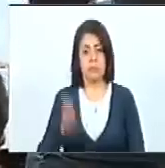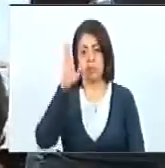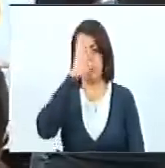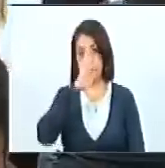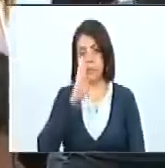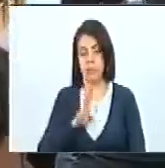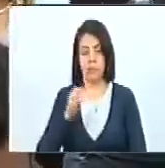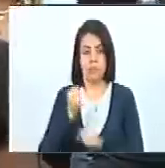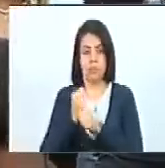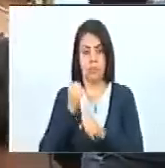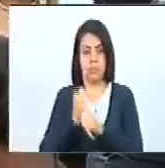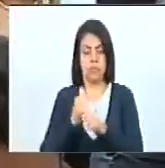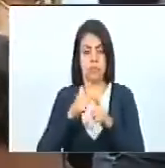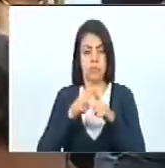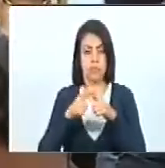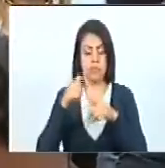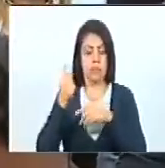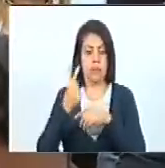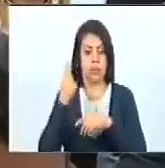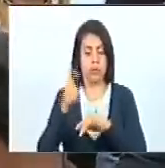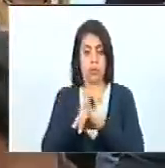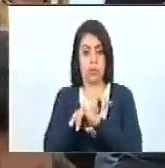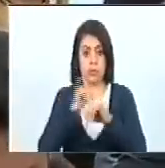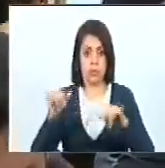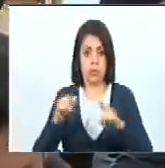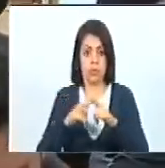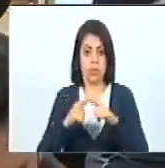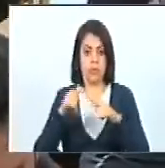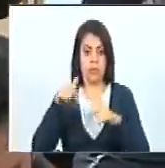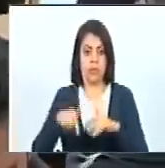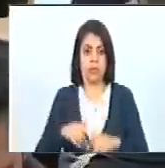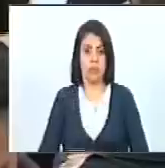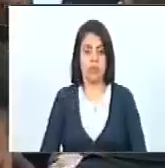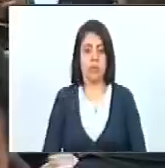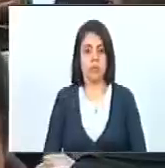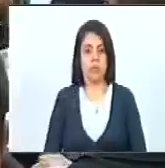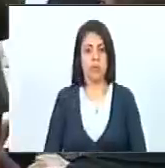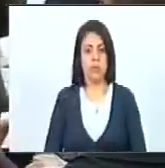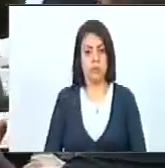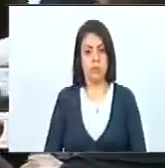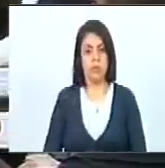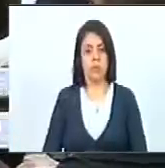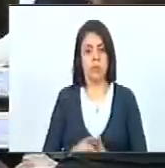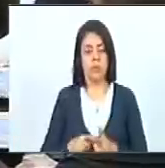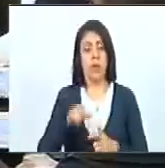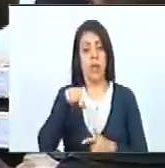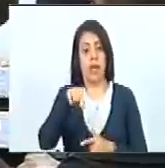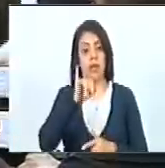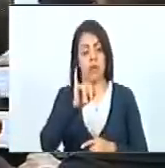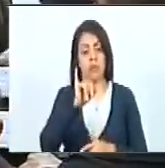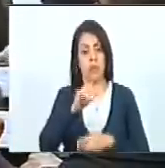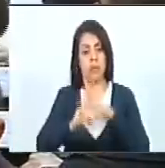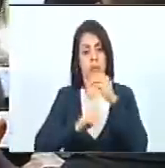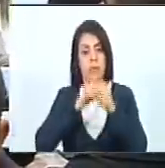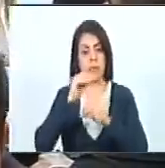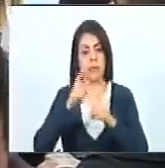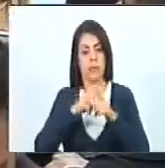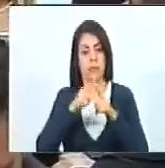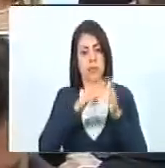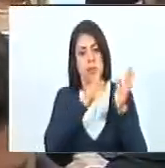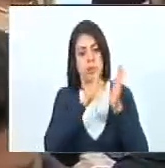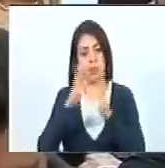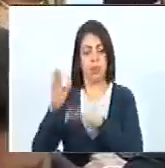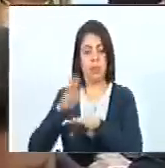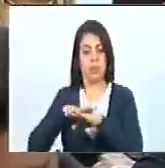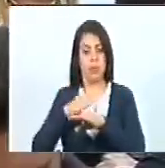para que trabajen la minería. Y no solamente eso, son los que imparten, los Yanomami son los que imparten el orden.